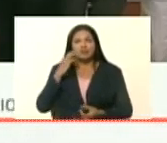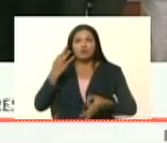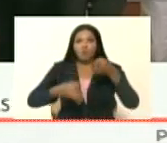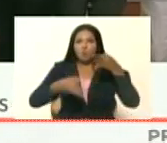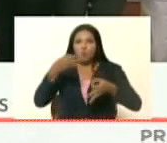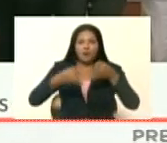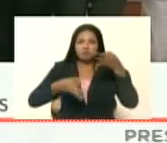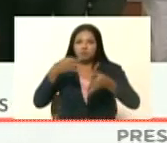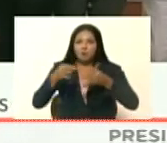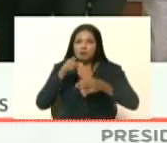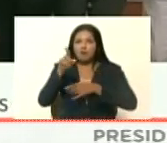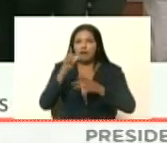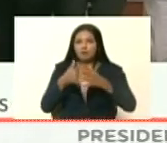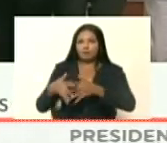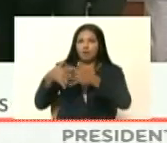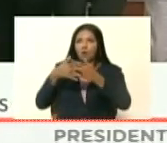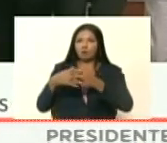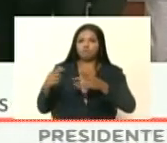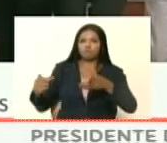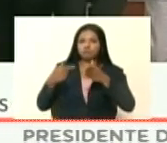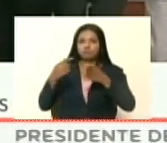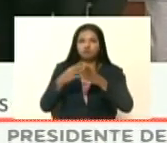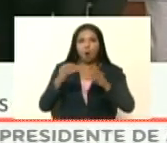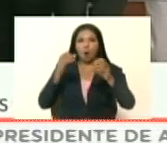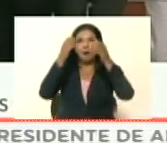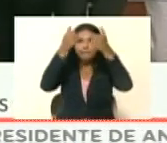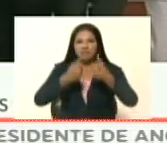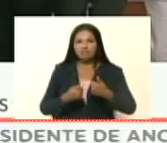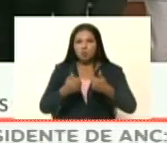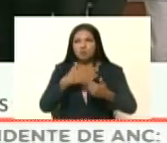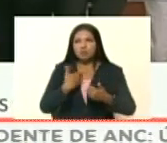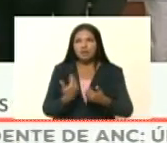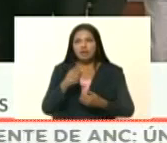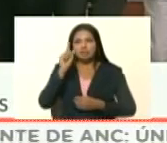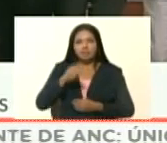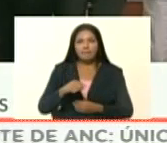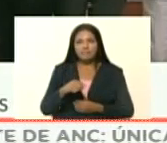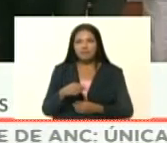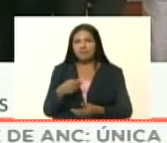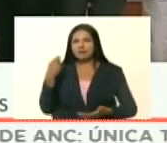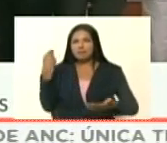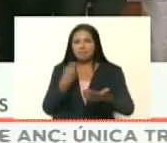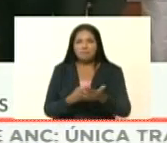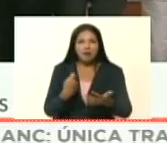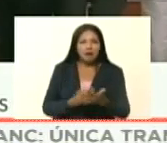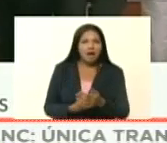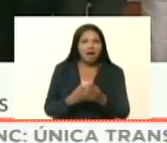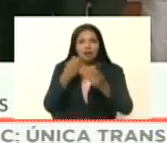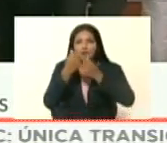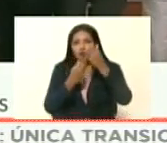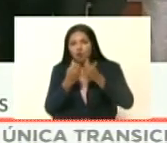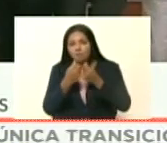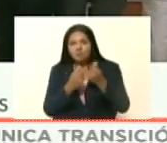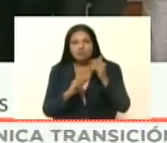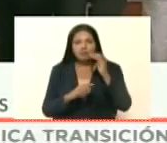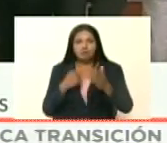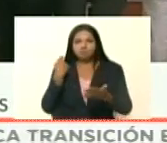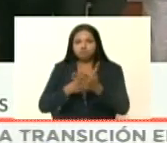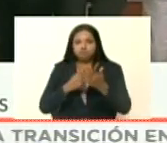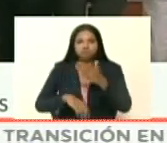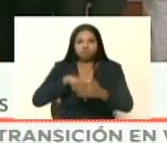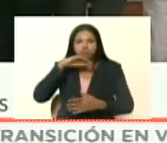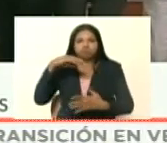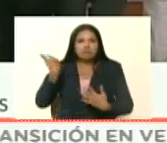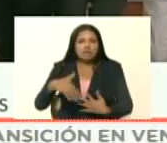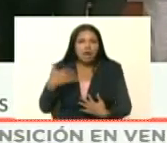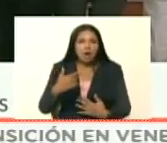Estados Unidos, que enfrentan penas de prisión, incluso de multas económicas de alta suma, y que están